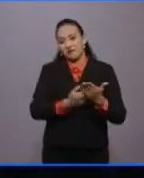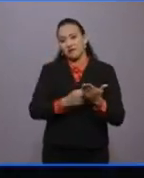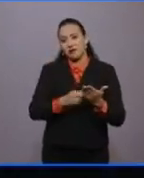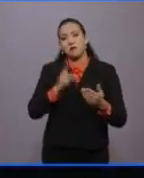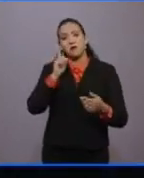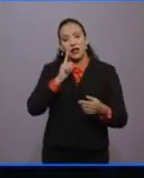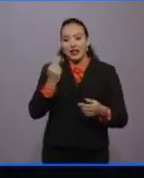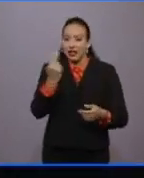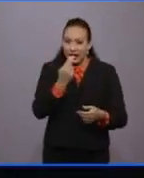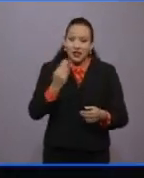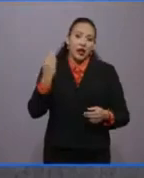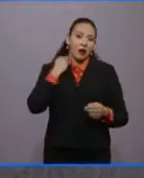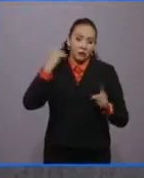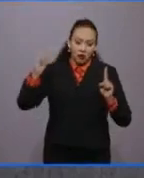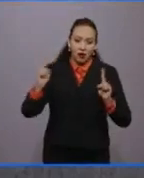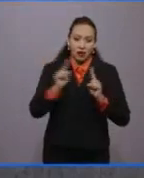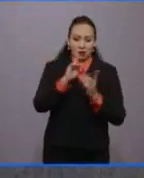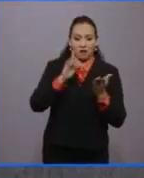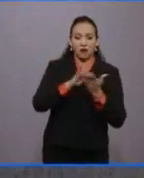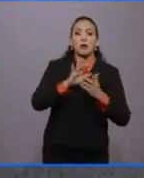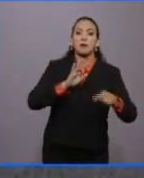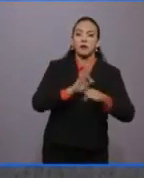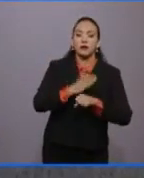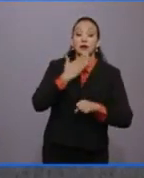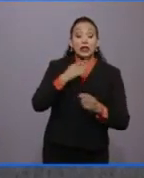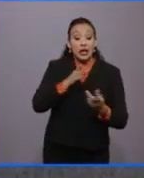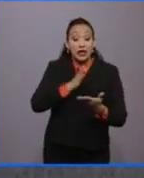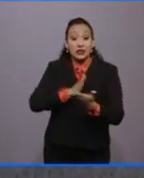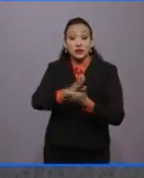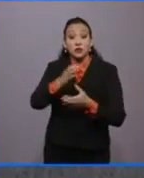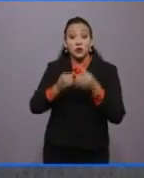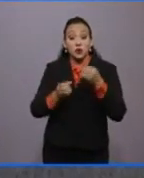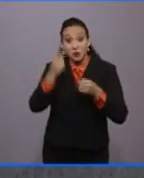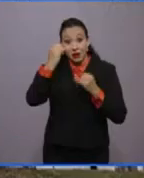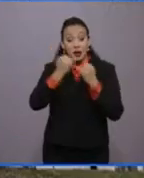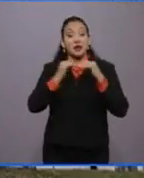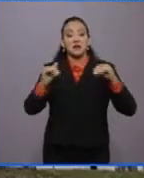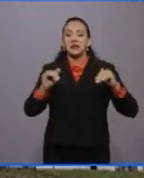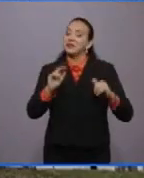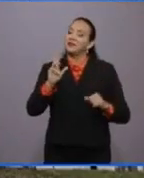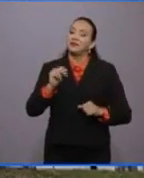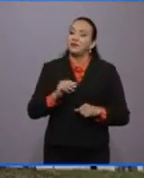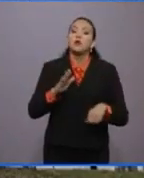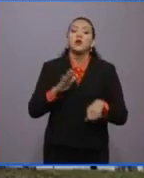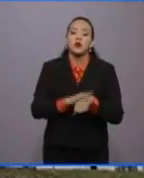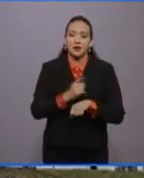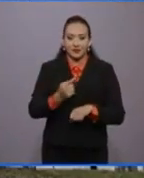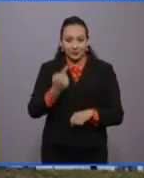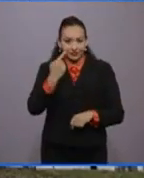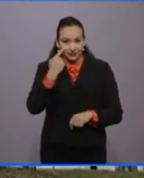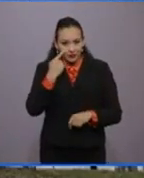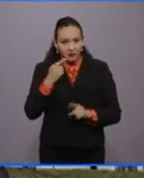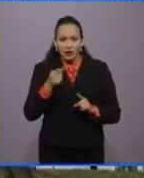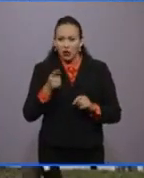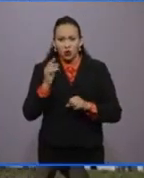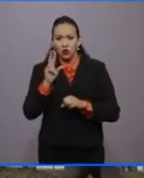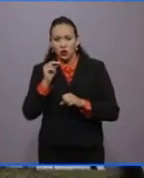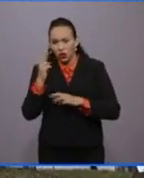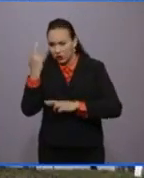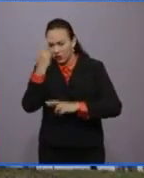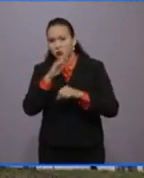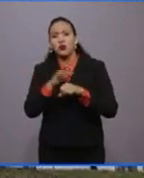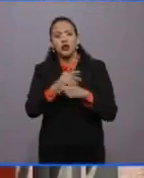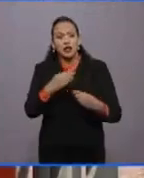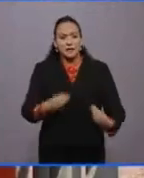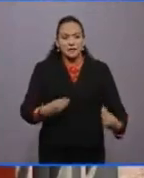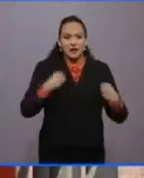humano de defensa adecuada y de acceso a la justicia en condiciones de igualdad, pues además no se contemplaron sus condiciones